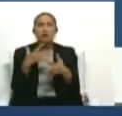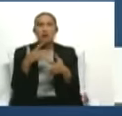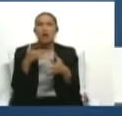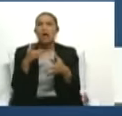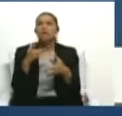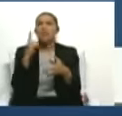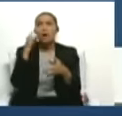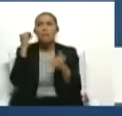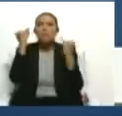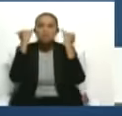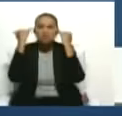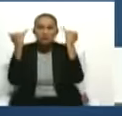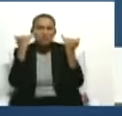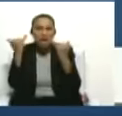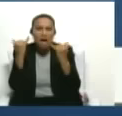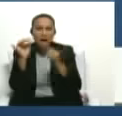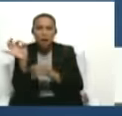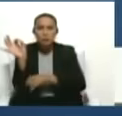día.